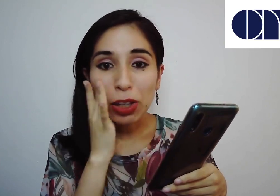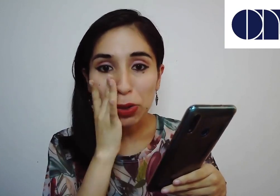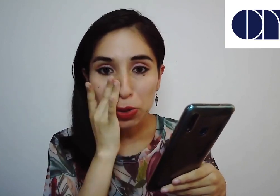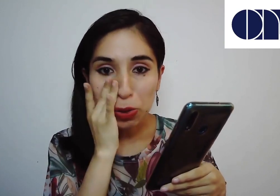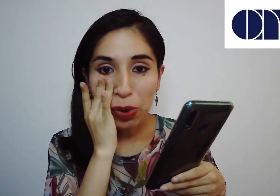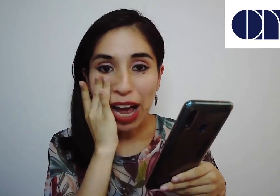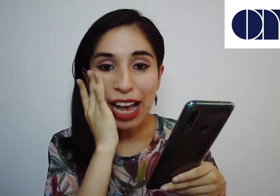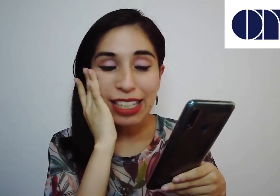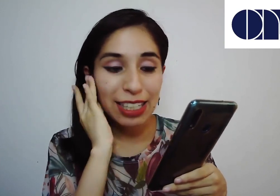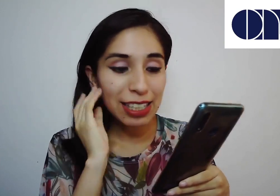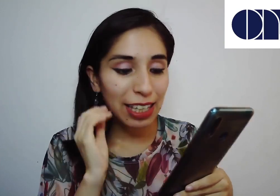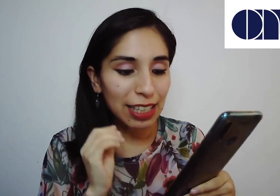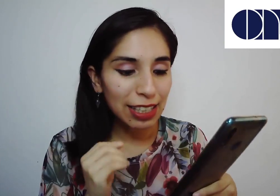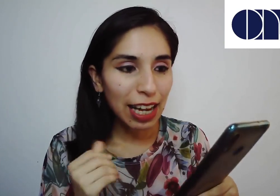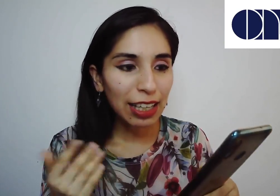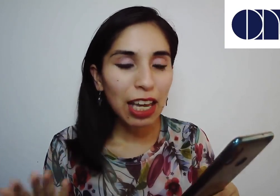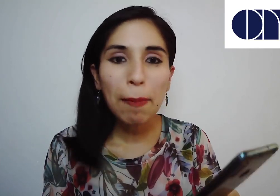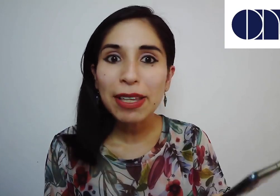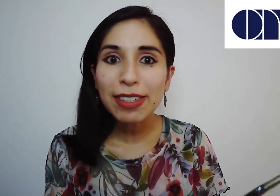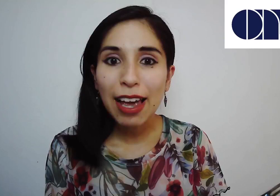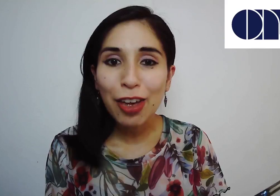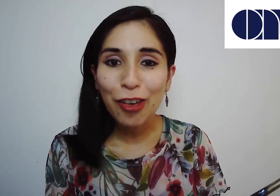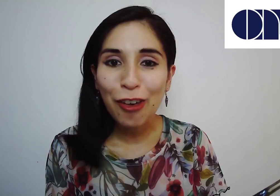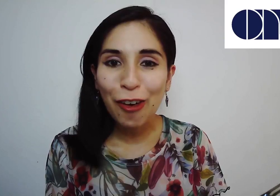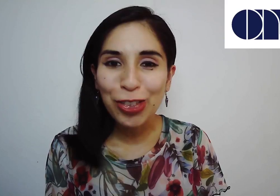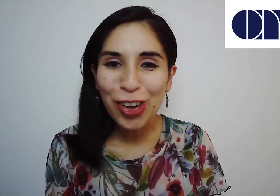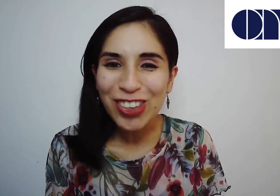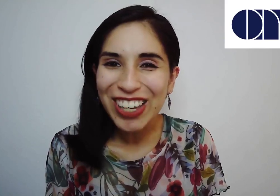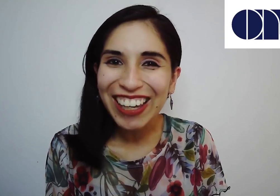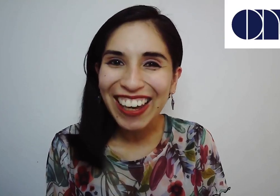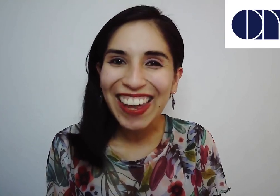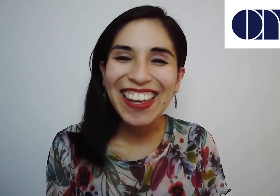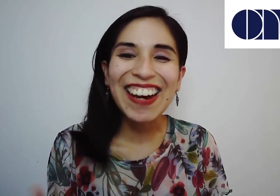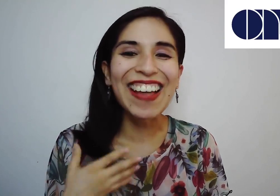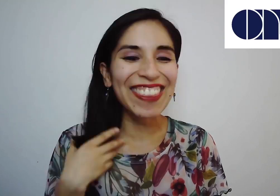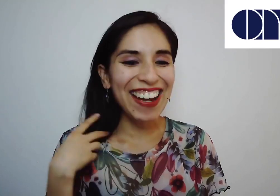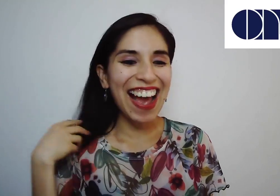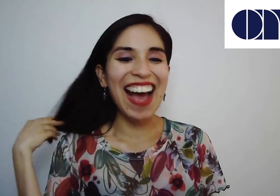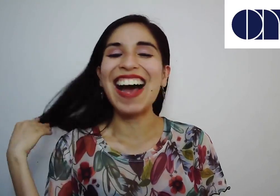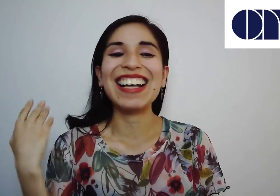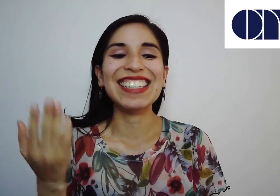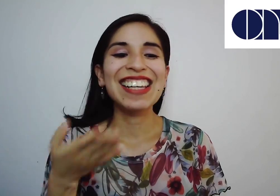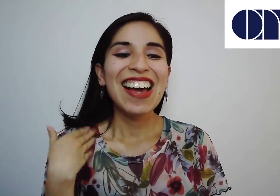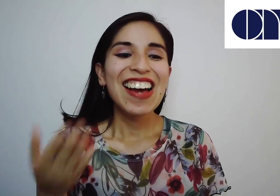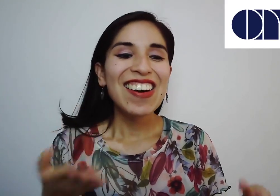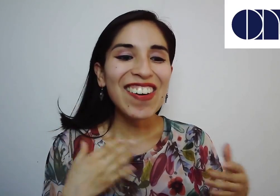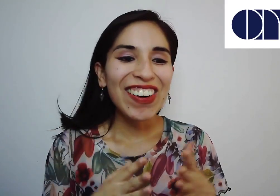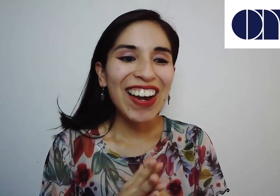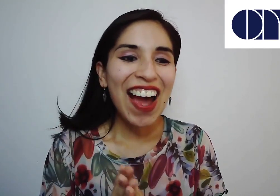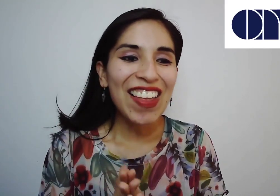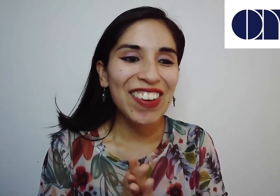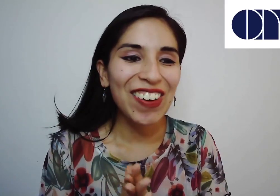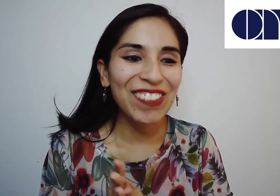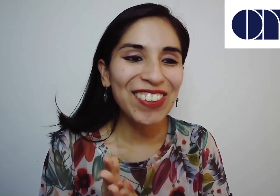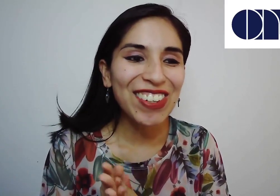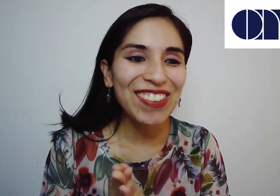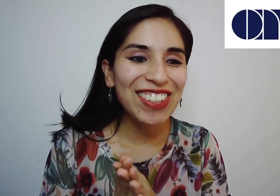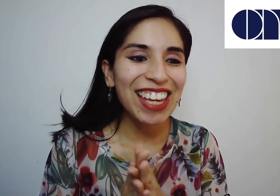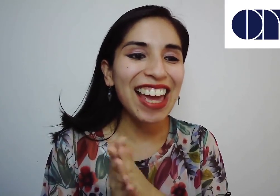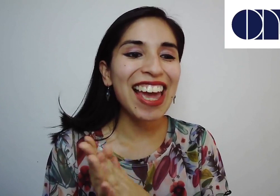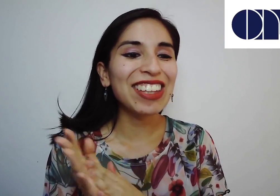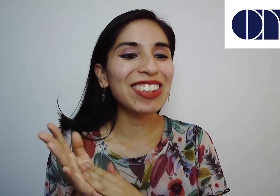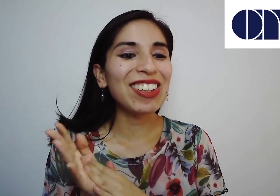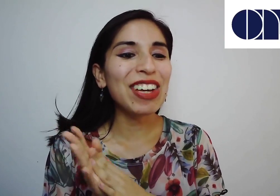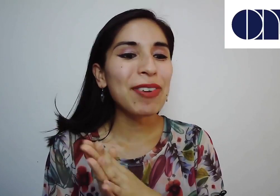marcado su asistencia que ha pasado no se queden a trabajar logrado muy